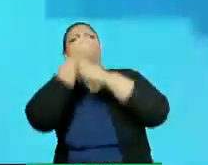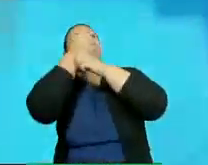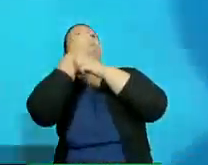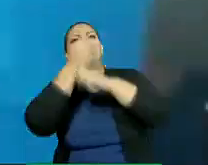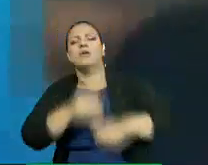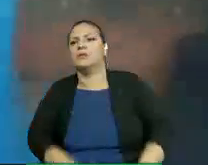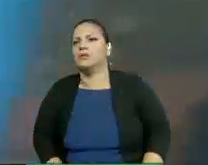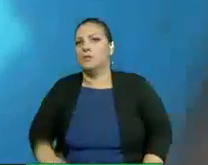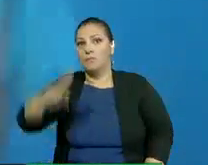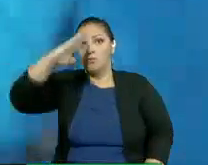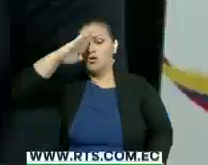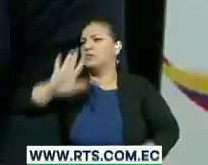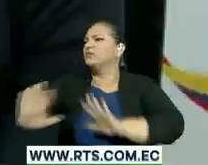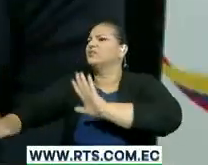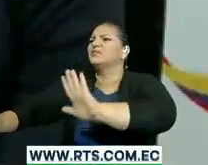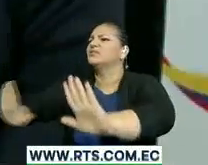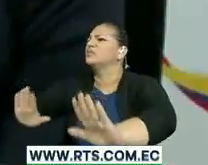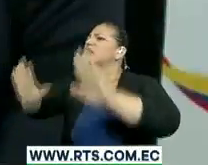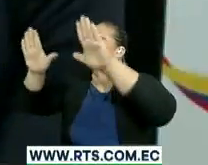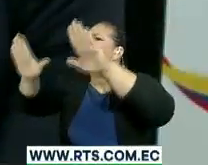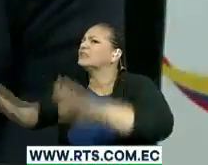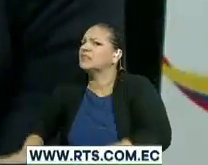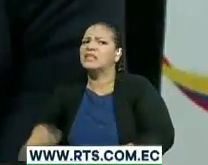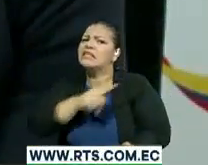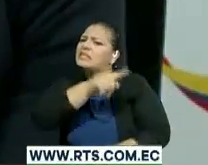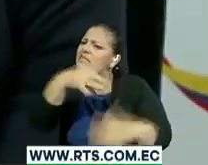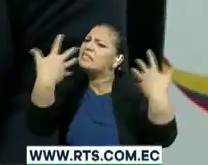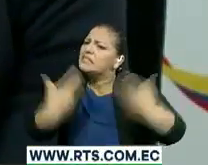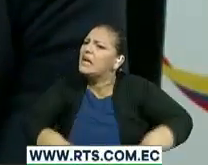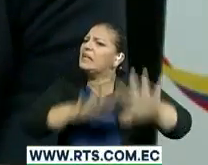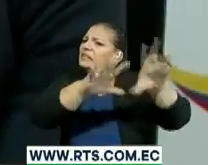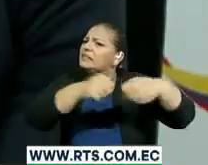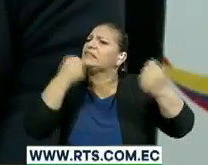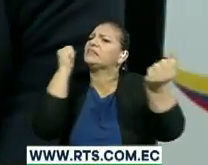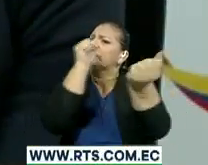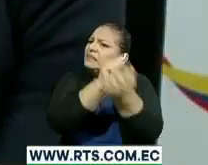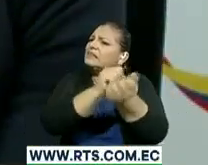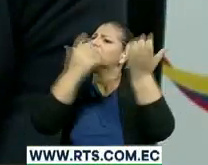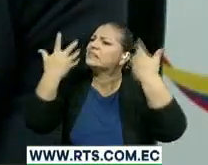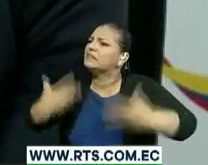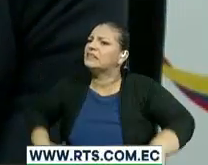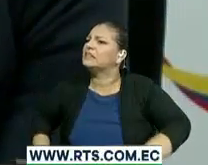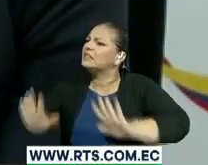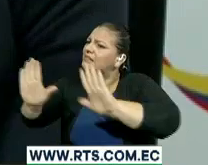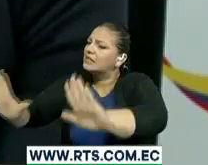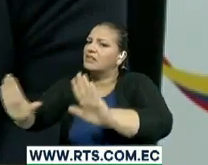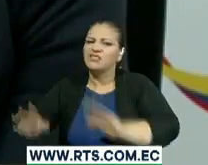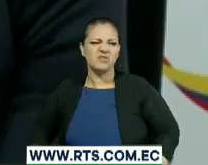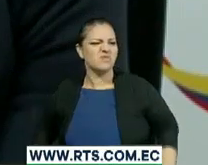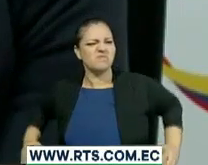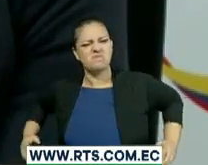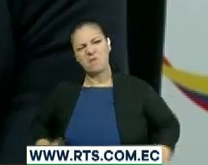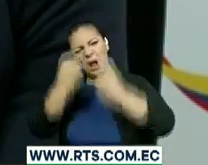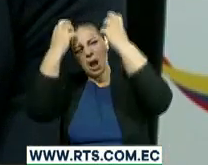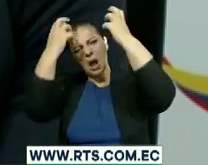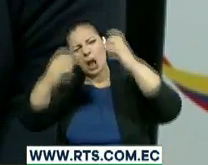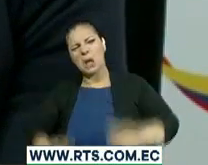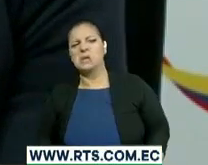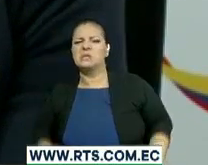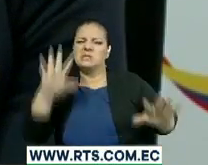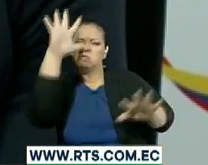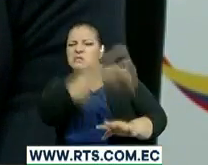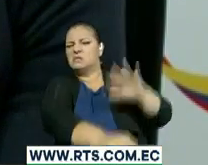rumor falso fue mortal. Estas tres personas habían sido detenidas, aprehendidas por la policía, luego